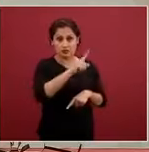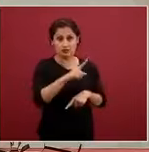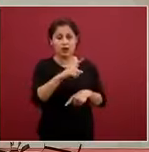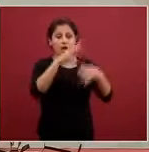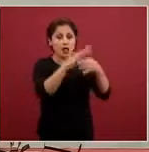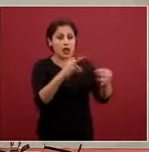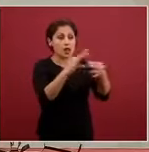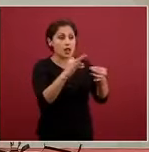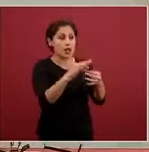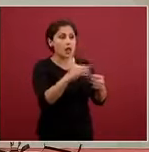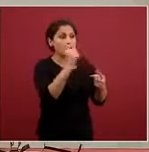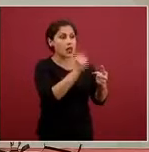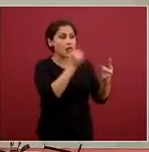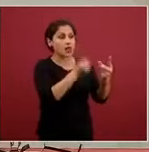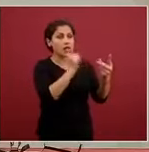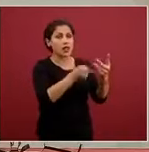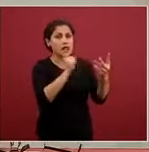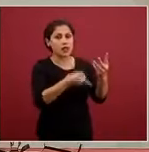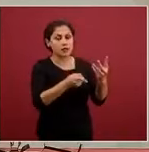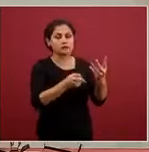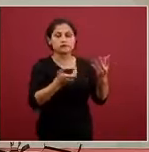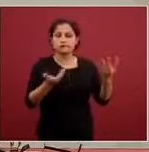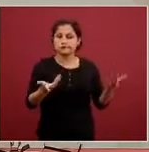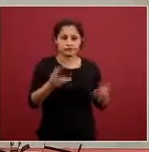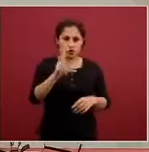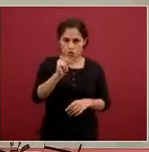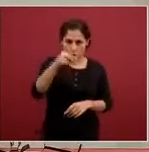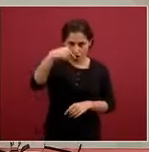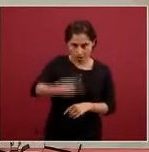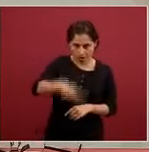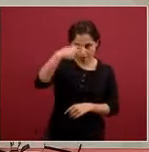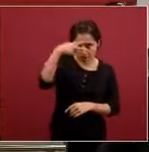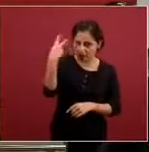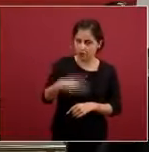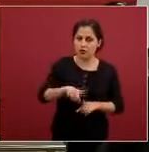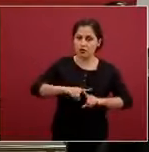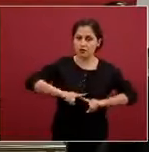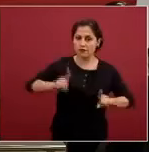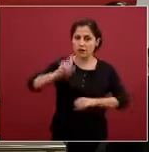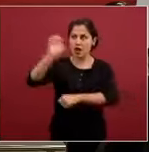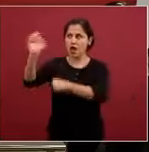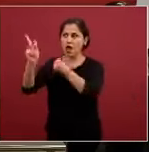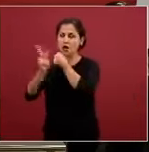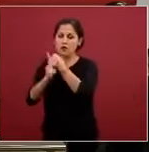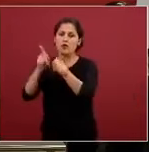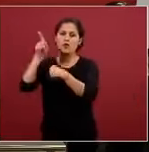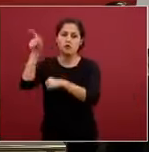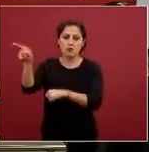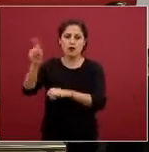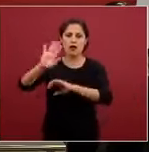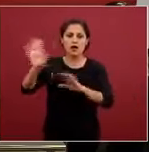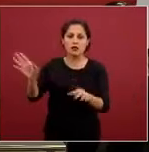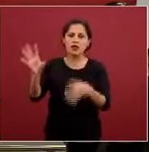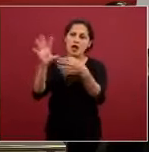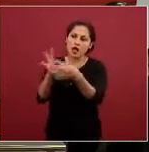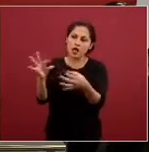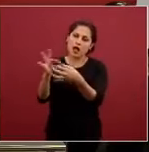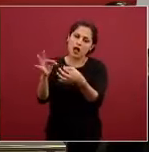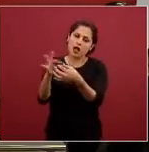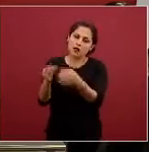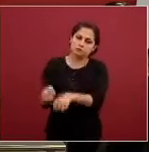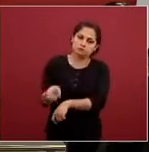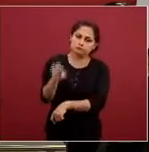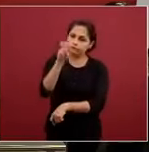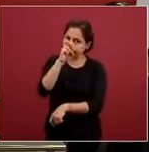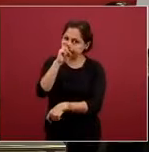Europa, donde el sujeto de la intervención es el individuo. Y por eso en Europa, más otras razones, se optó en